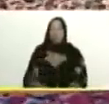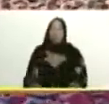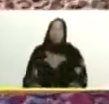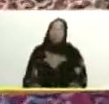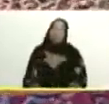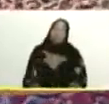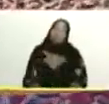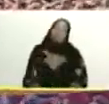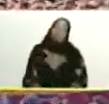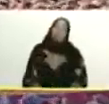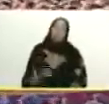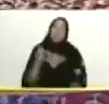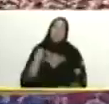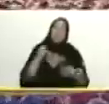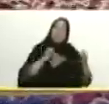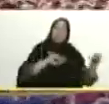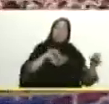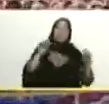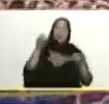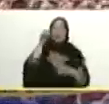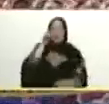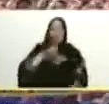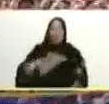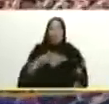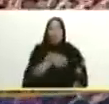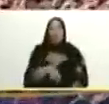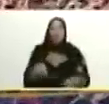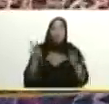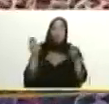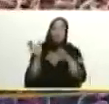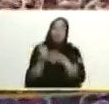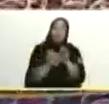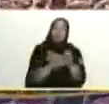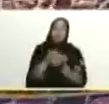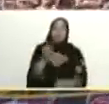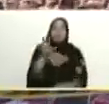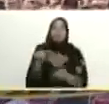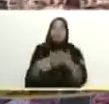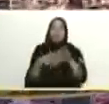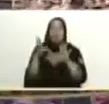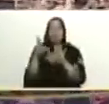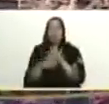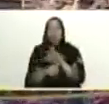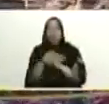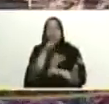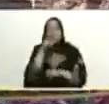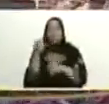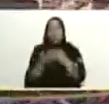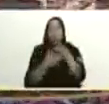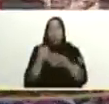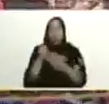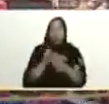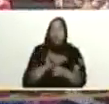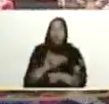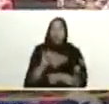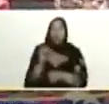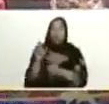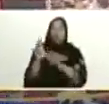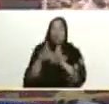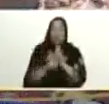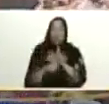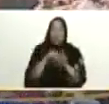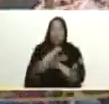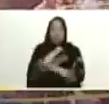llamo al pueblo de Venezuela a un nuevo 13 de abril contra la corrupción, contra la burocracia, contra